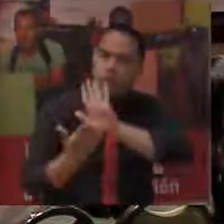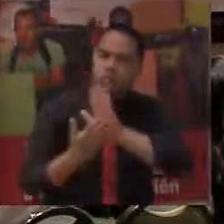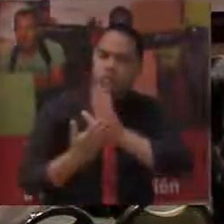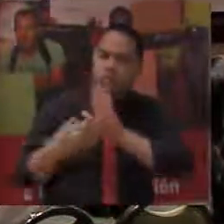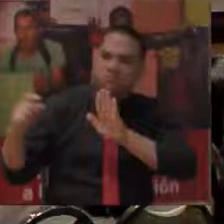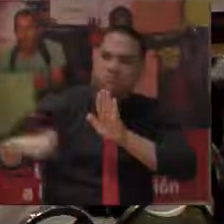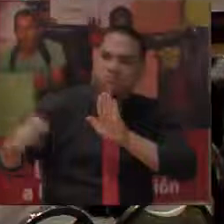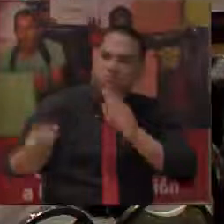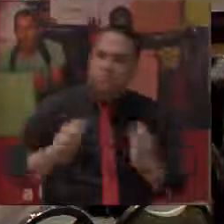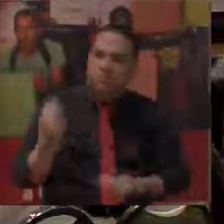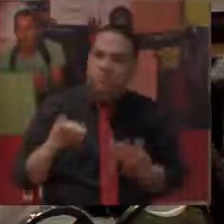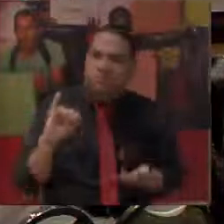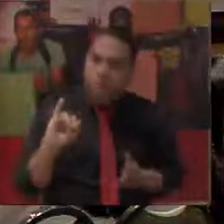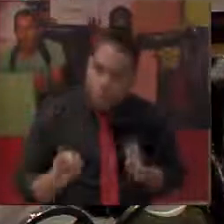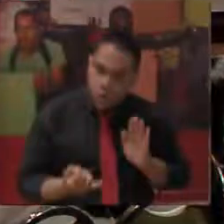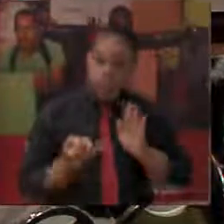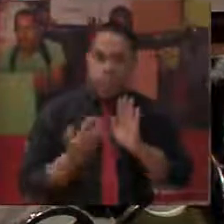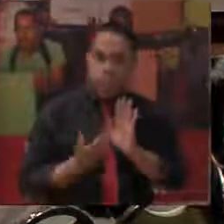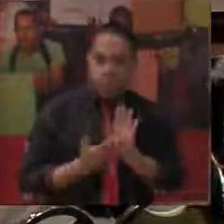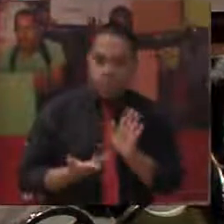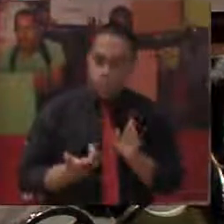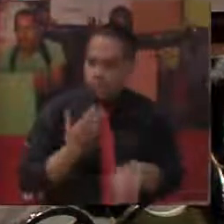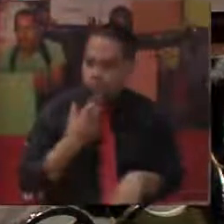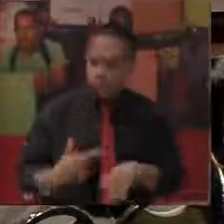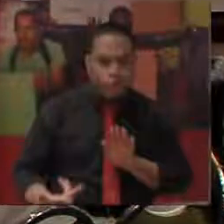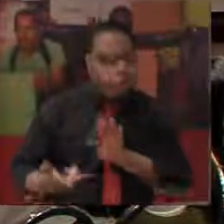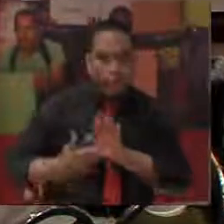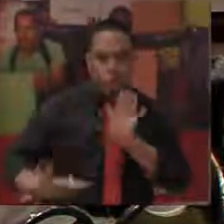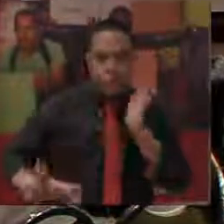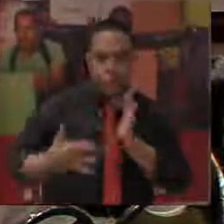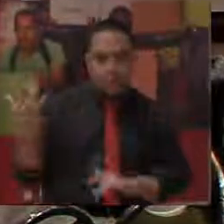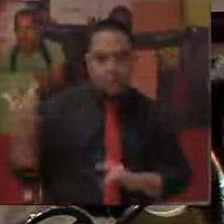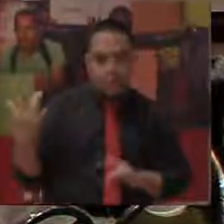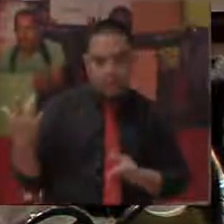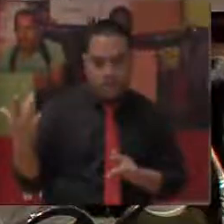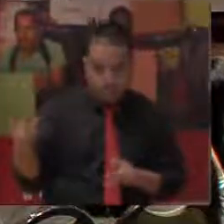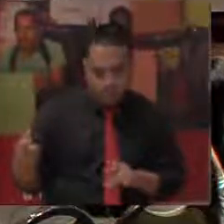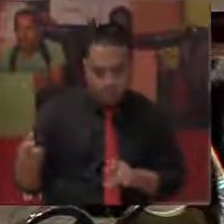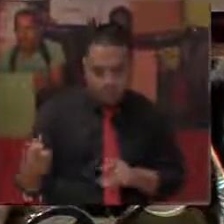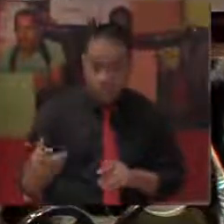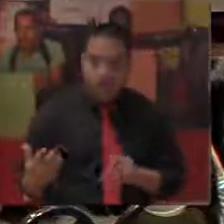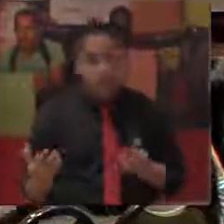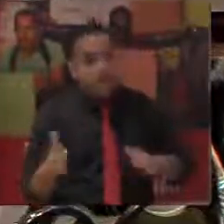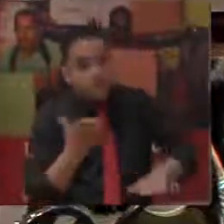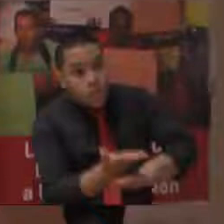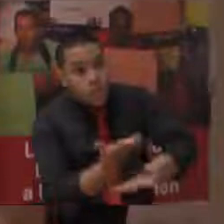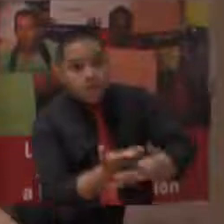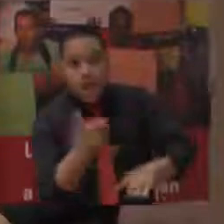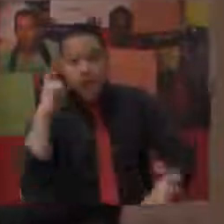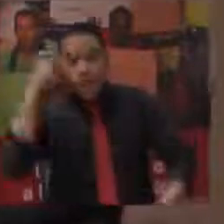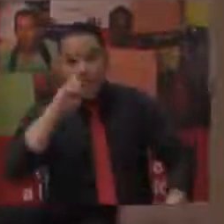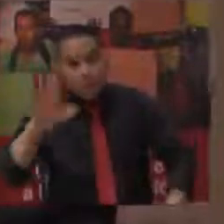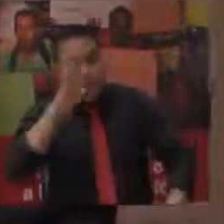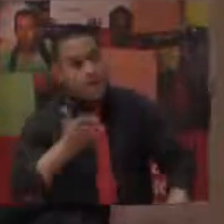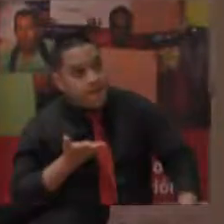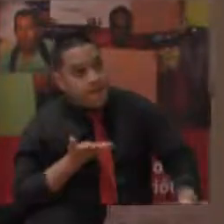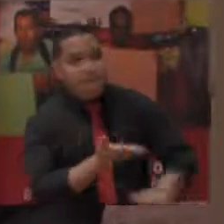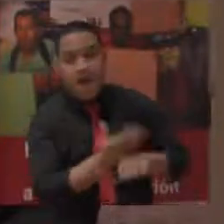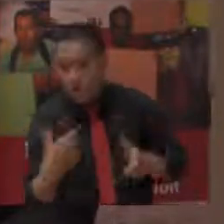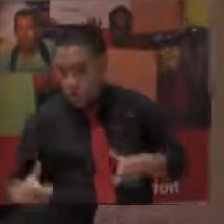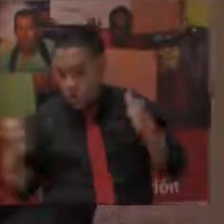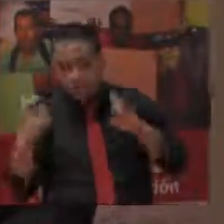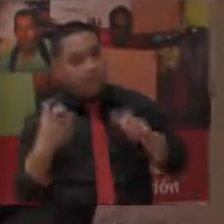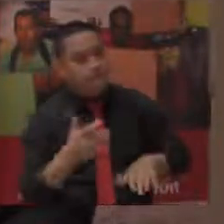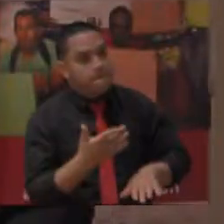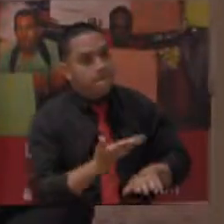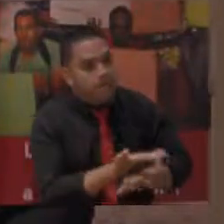se declaren inexequibles o inconstitucionales las iniciativas del Gobierno Nacional y del Congreso de la